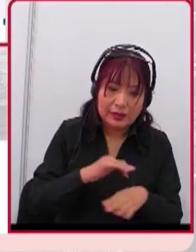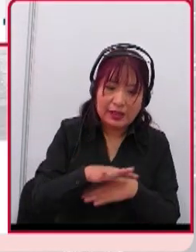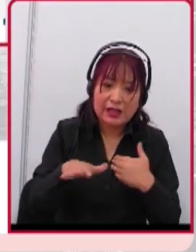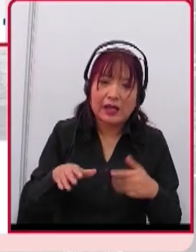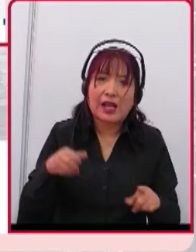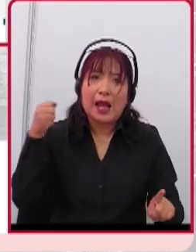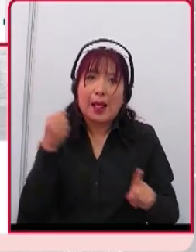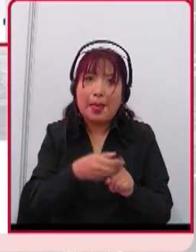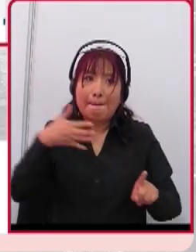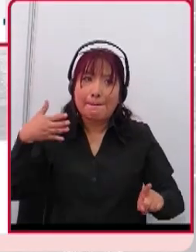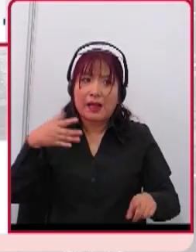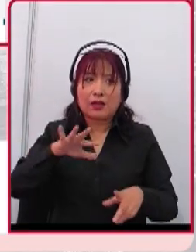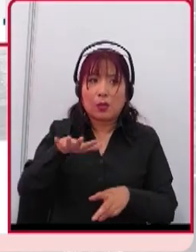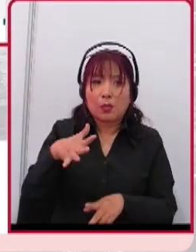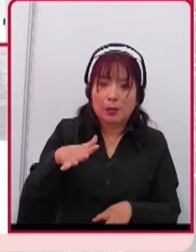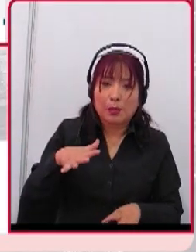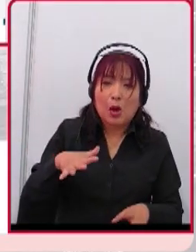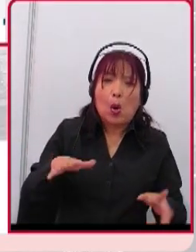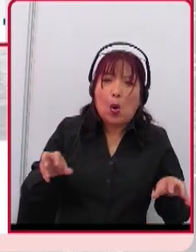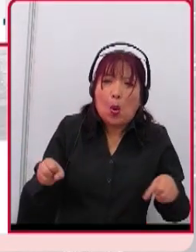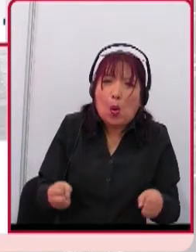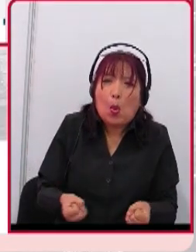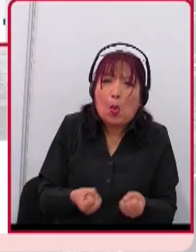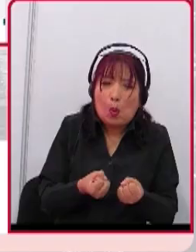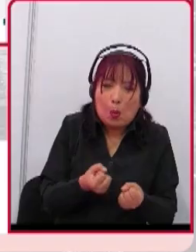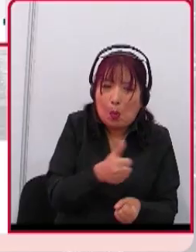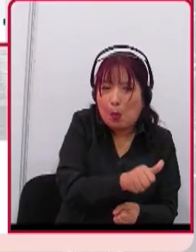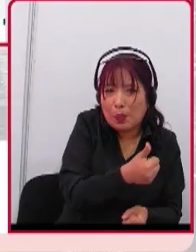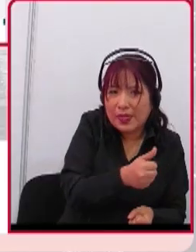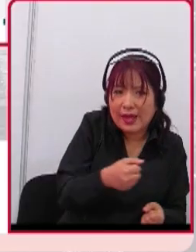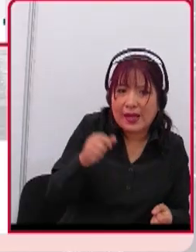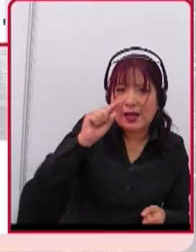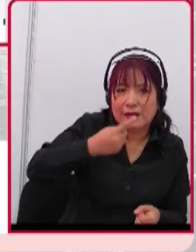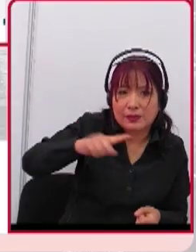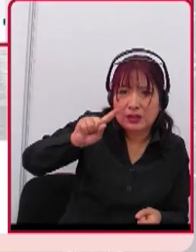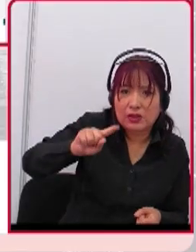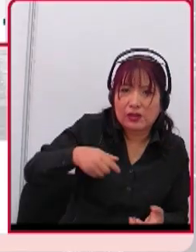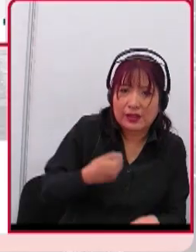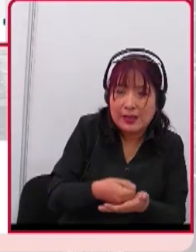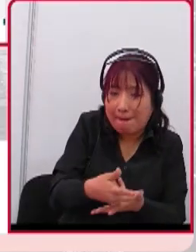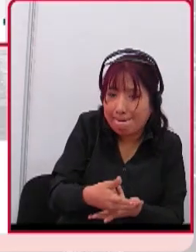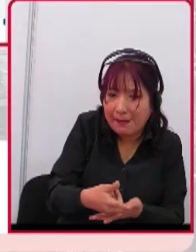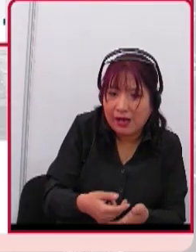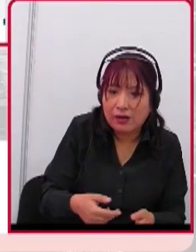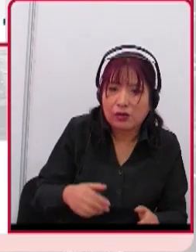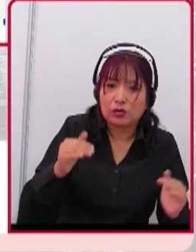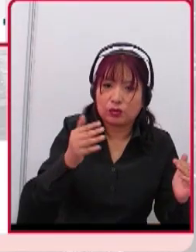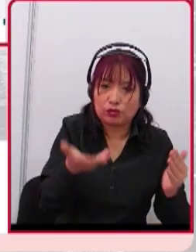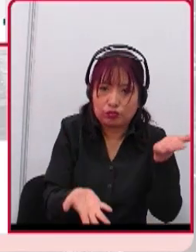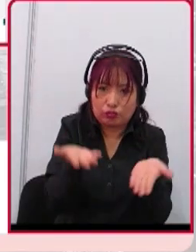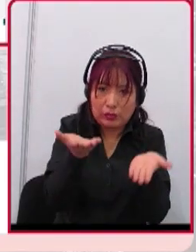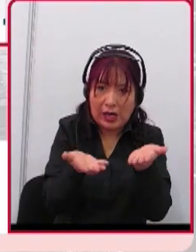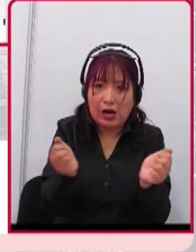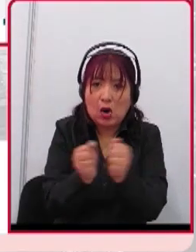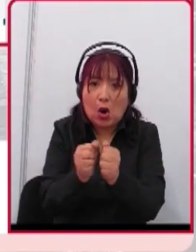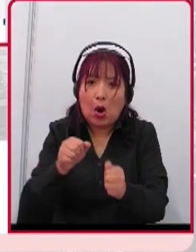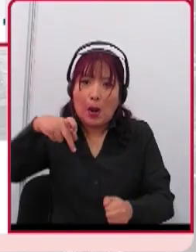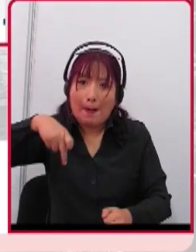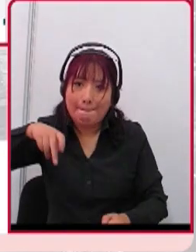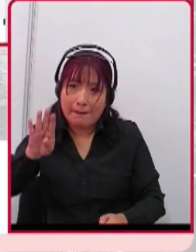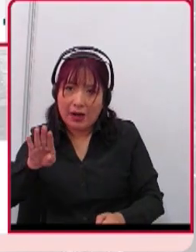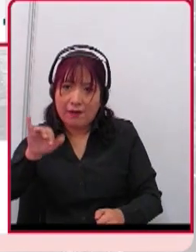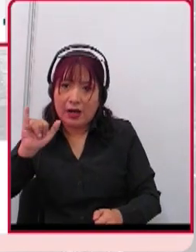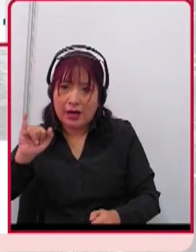qué percibiríamos por cada 10 millones de dólares de inversión en proyectos con respecto al PBI minero metálico, recaudación fiscal y